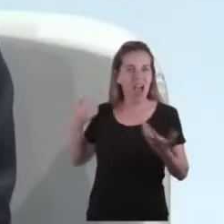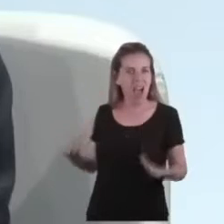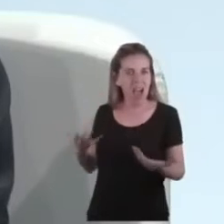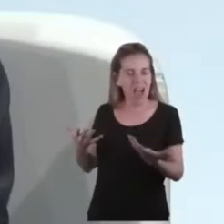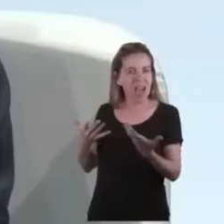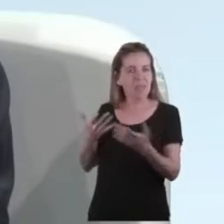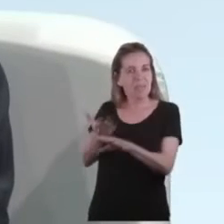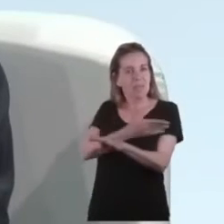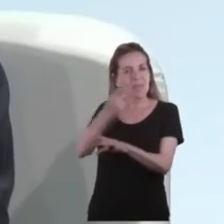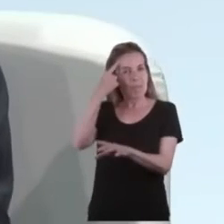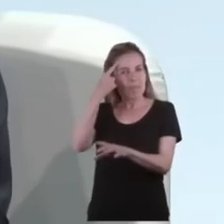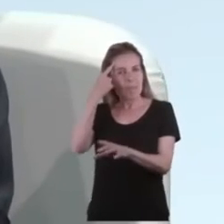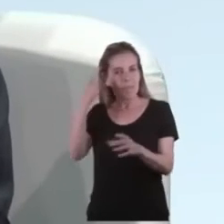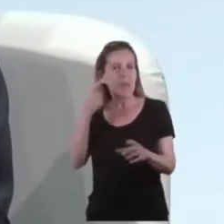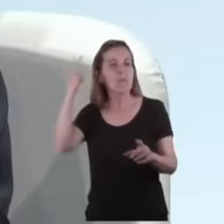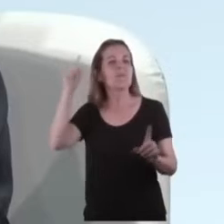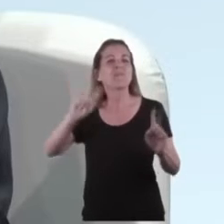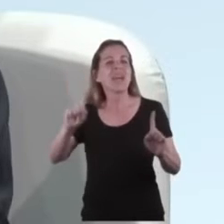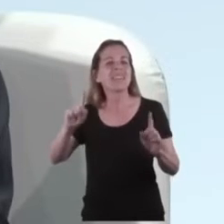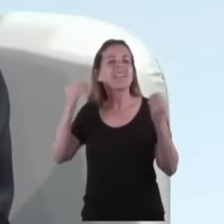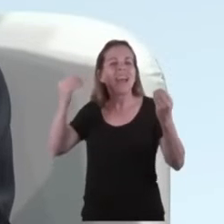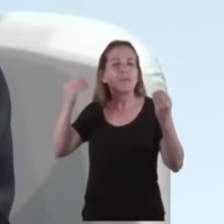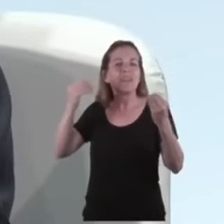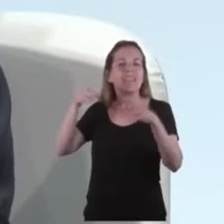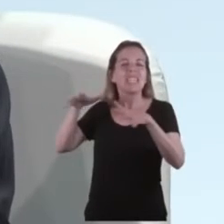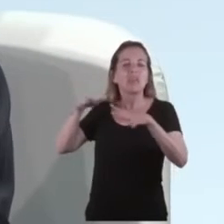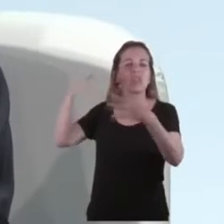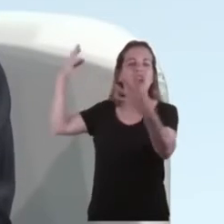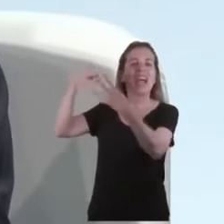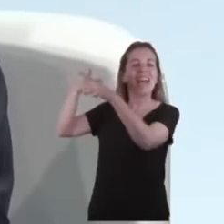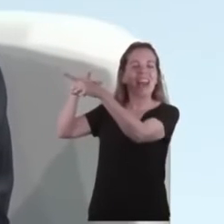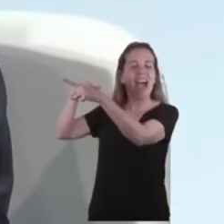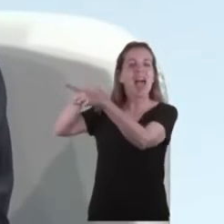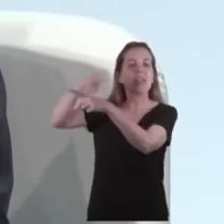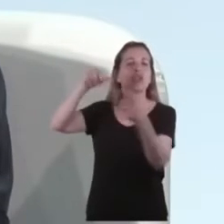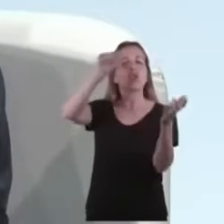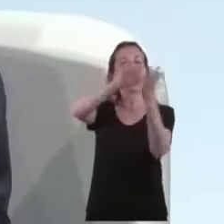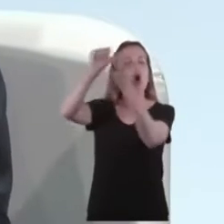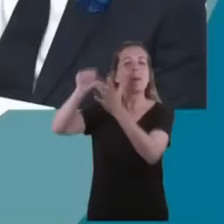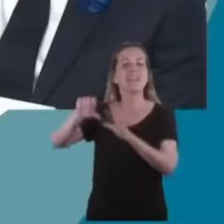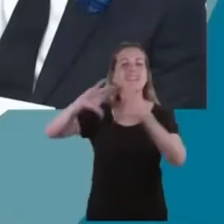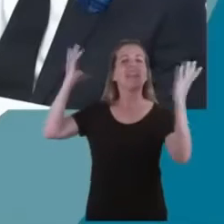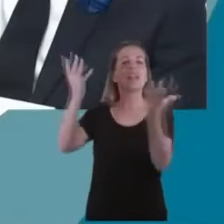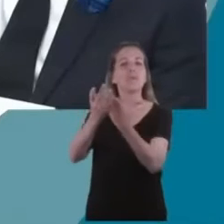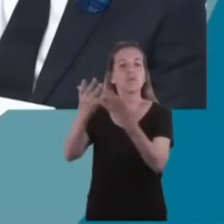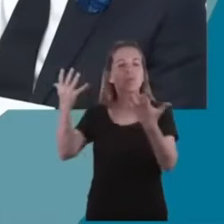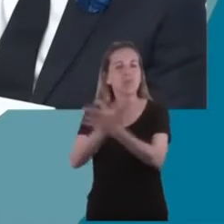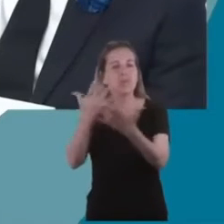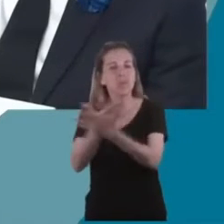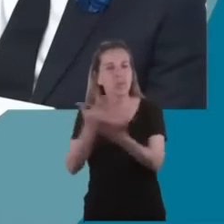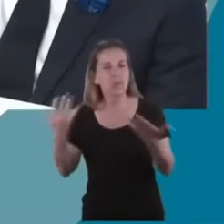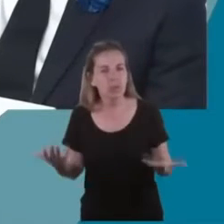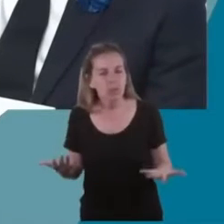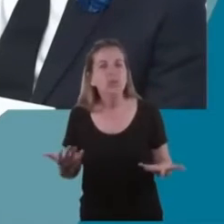las consecuencias que esa acción iba a deparar a todo el mundo. Y vuelvo a repetir, lo hablamos muchas veces